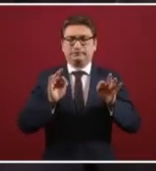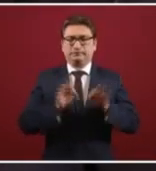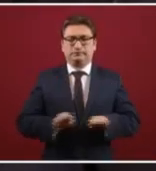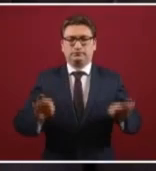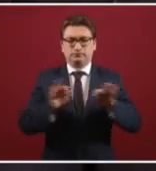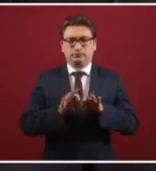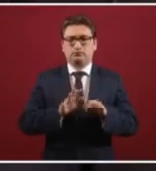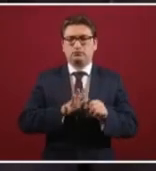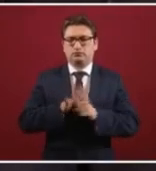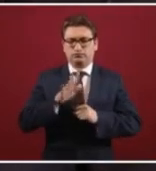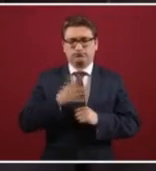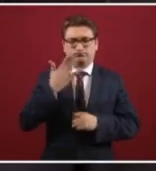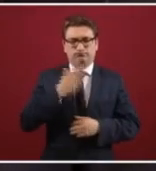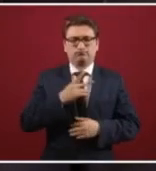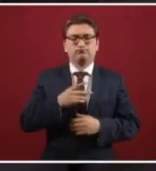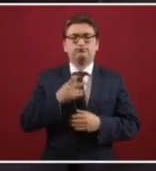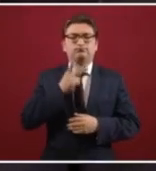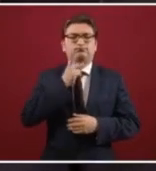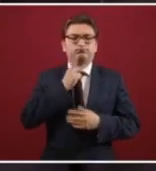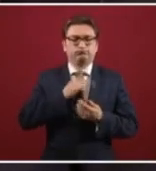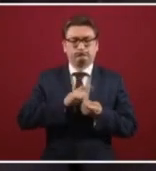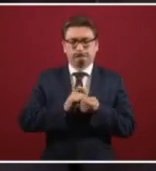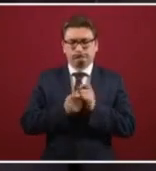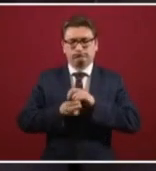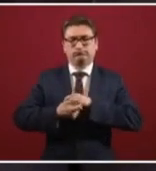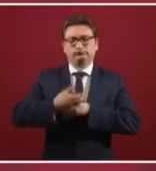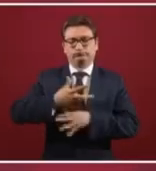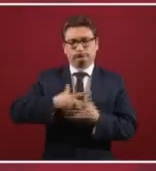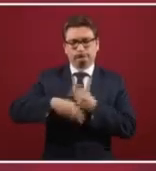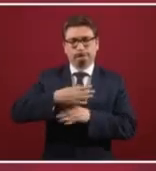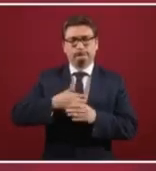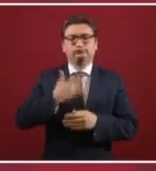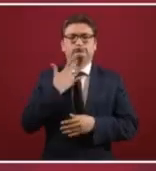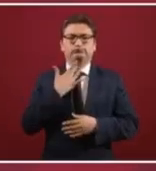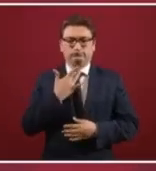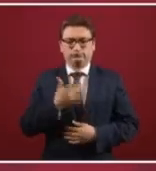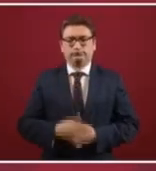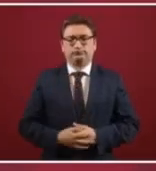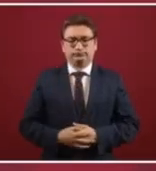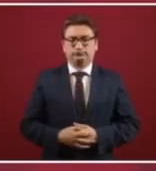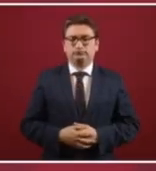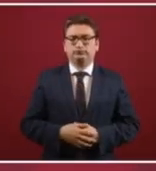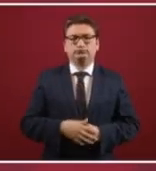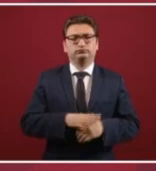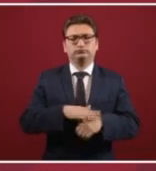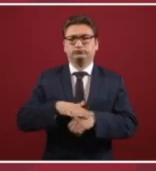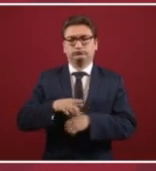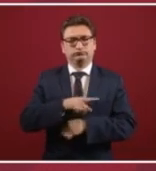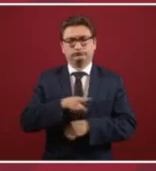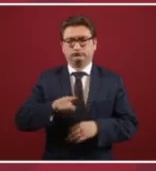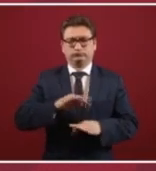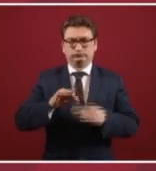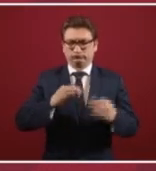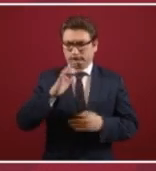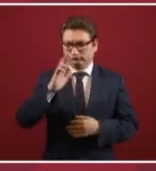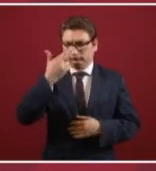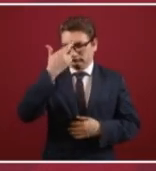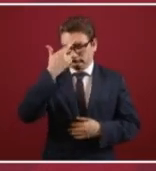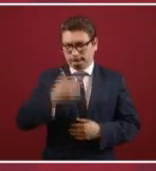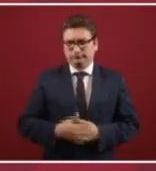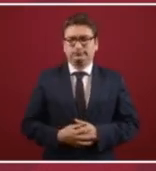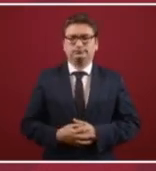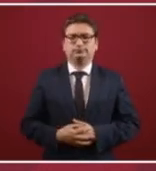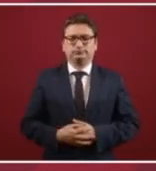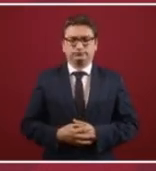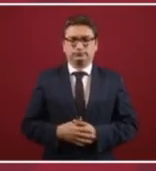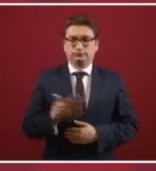abasto de gasolinas. Durante su conferencia matutina este 29 de julio, el mandatario aseguró que el